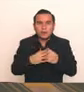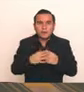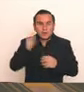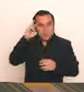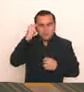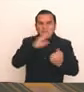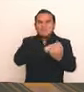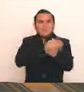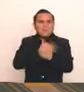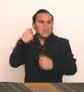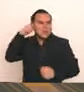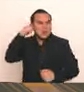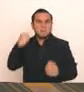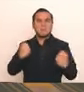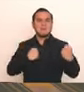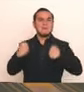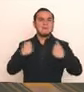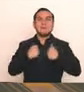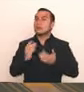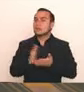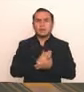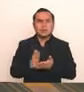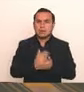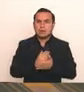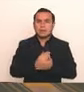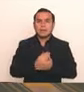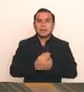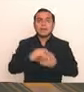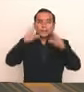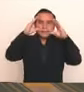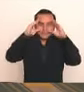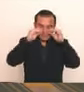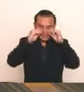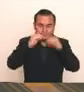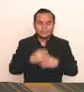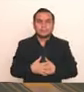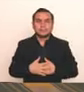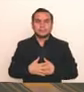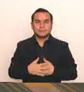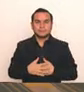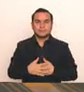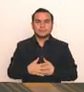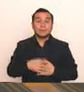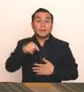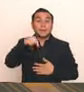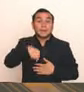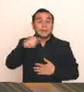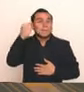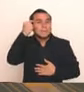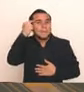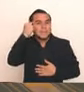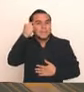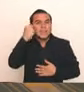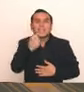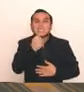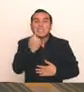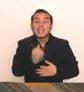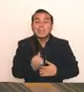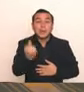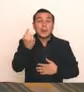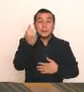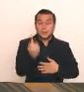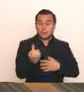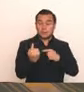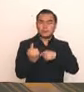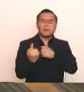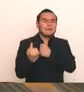hombre menos fuerte por tener un momento de humildad y reflexión cierra más ahora piense quién es la persona que más quiere